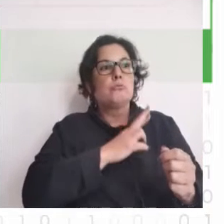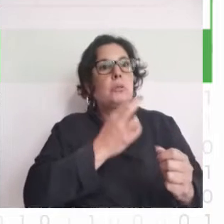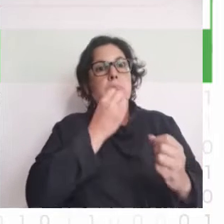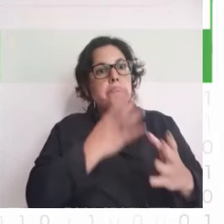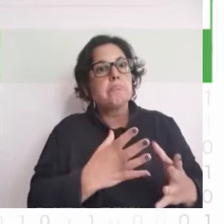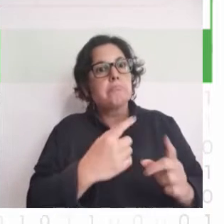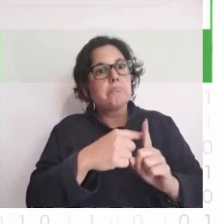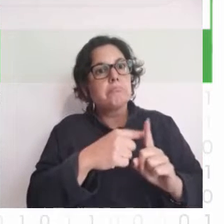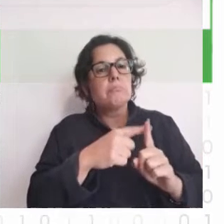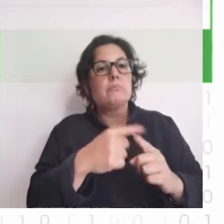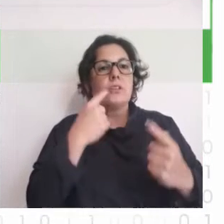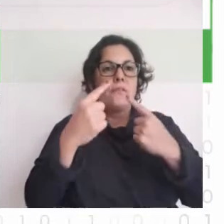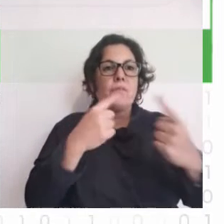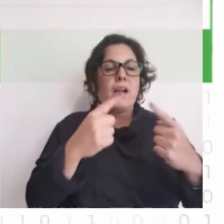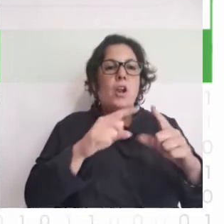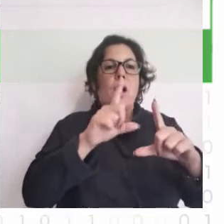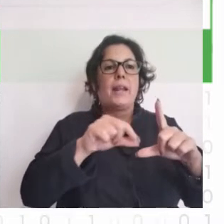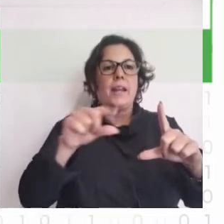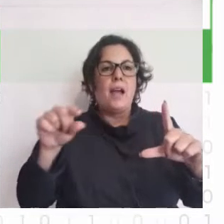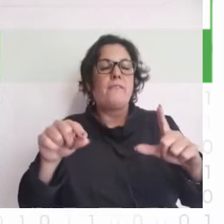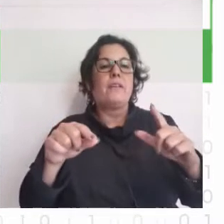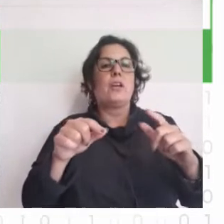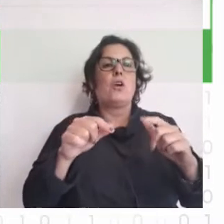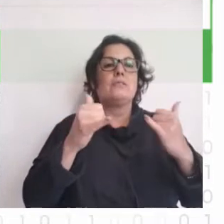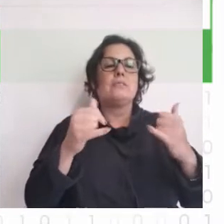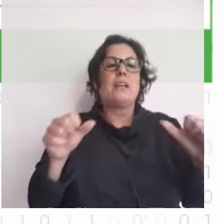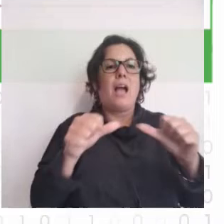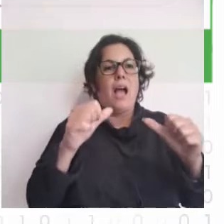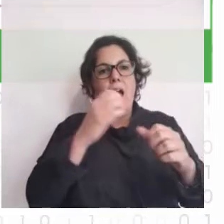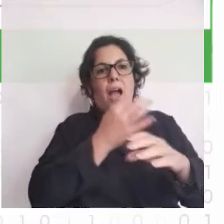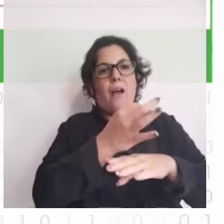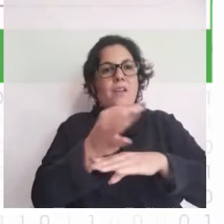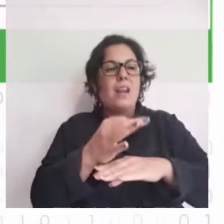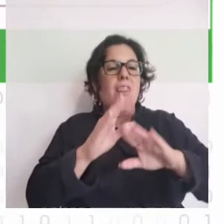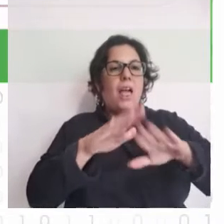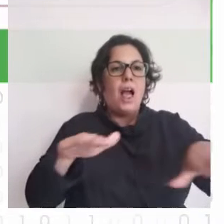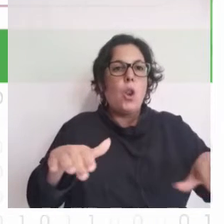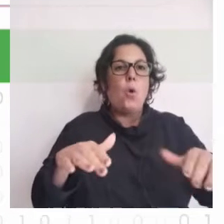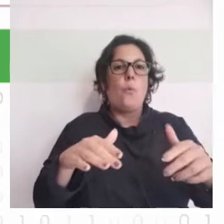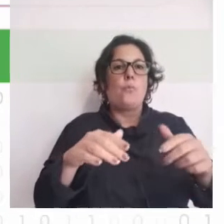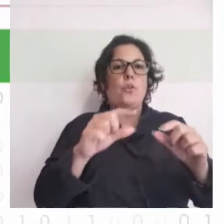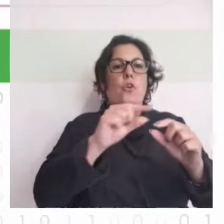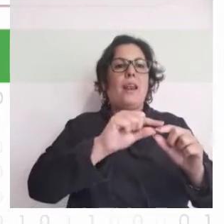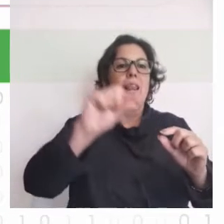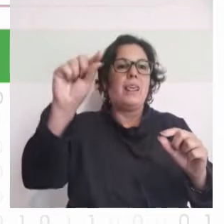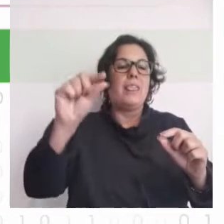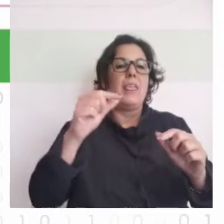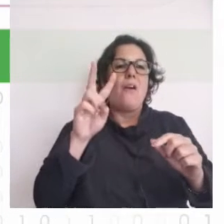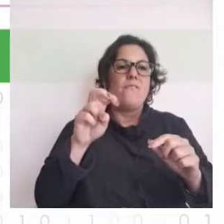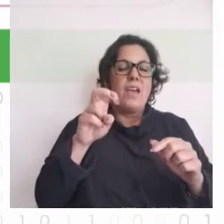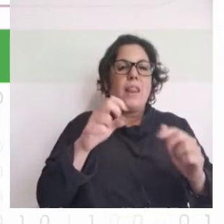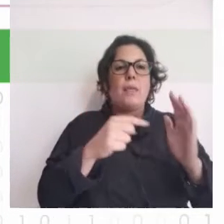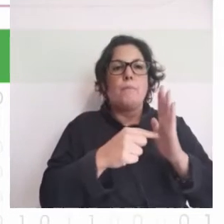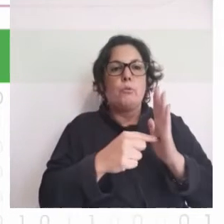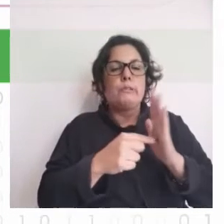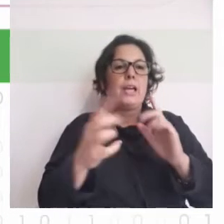uno observa aquí en el gráfico la distribución de la habilidad de los alumnos, la línea verde, la distribución del puntaje